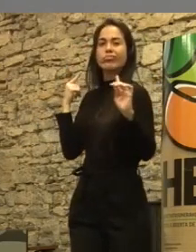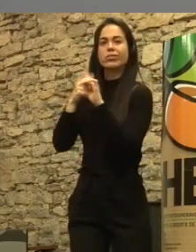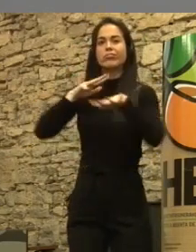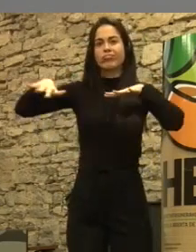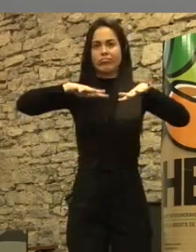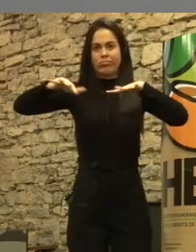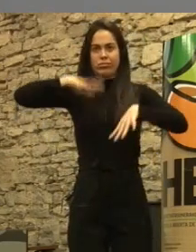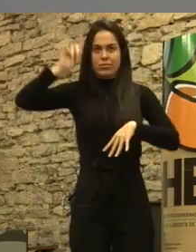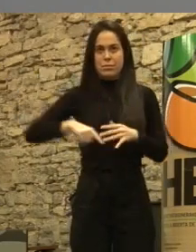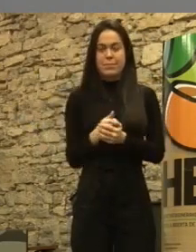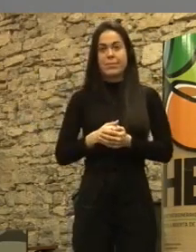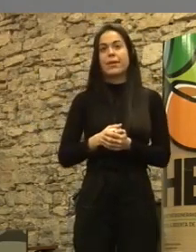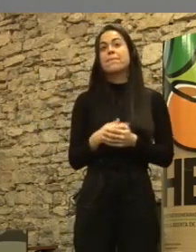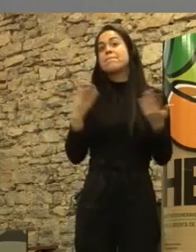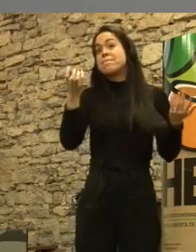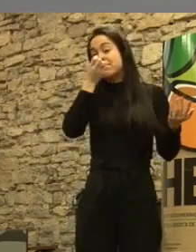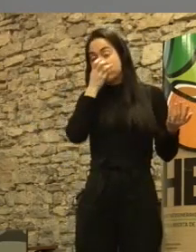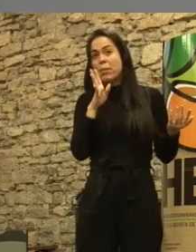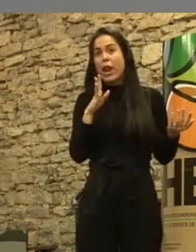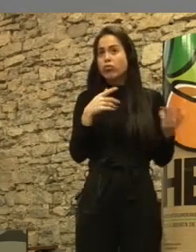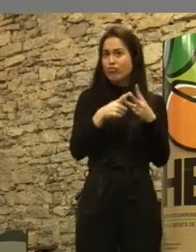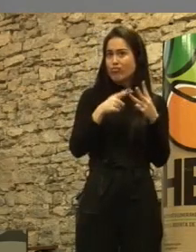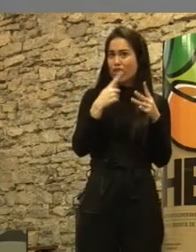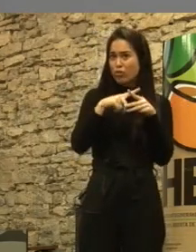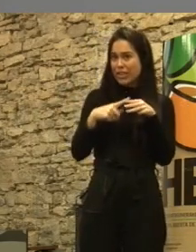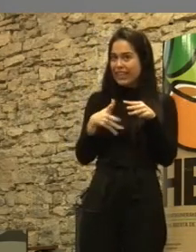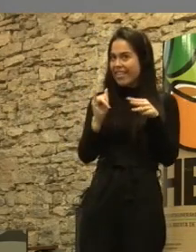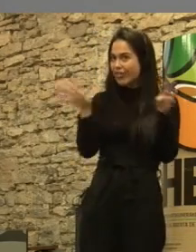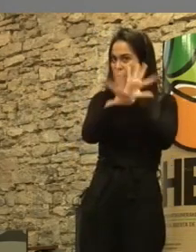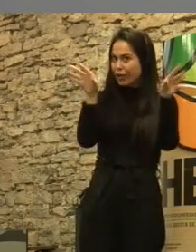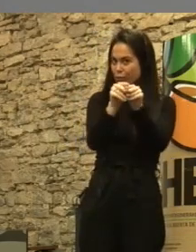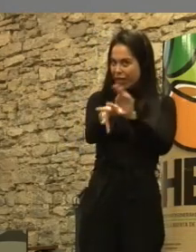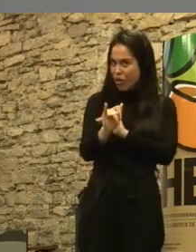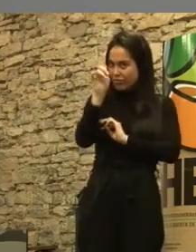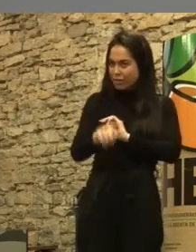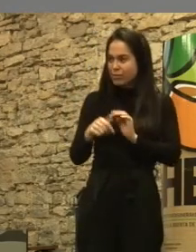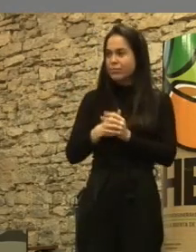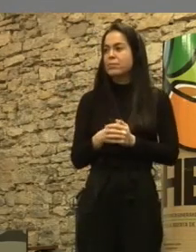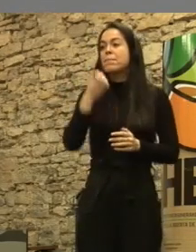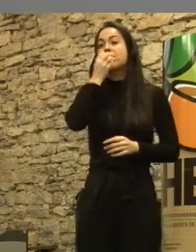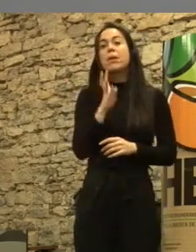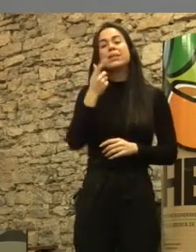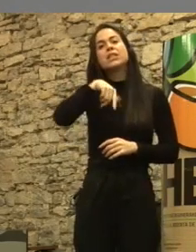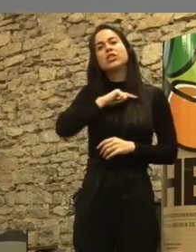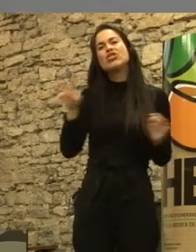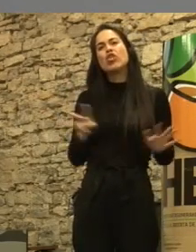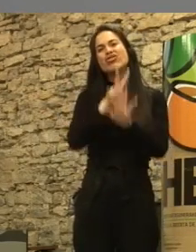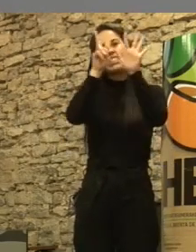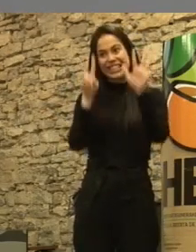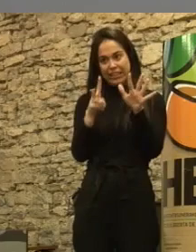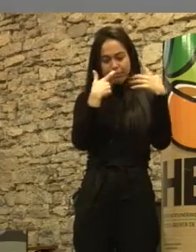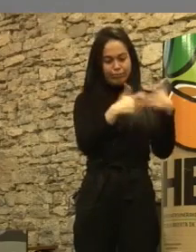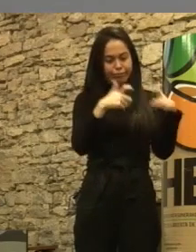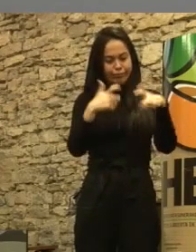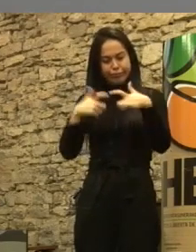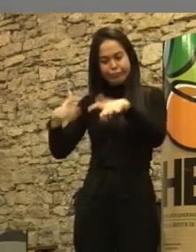líneas o de los grandes discursos más oficiales, ¿no? Pero estas cosas las hay, entonces esto era un pequeño recopilatorio. Y en este proyecto yo traté como 7 áreas, ¿no? Cada